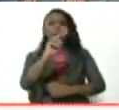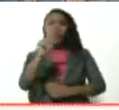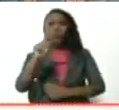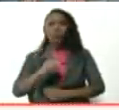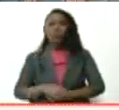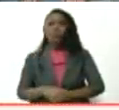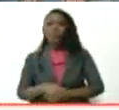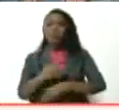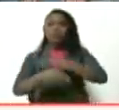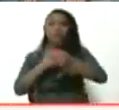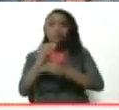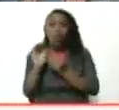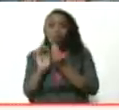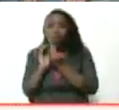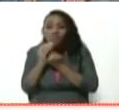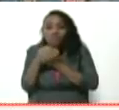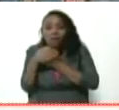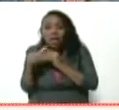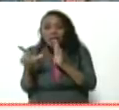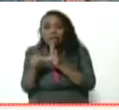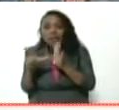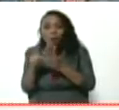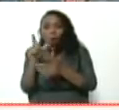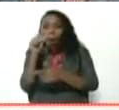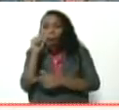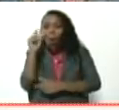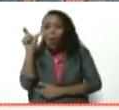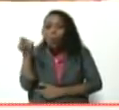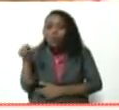21. Una que hicieron escondidos en un liceo María Auxiliadora, algo así.